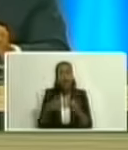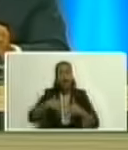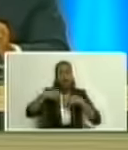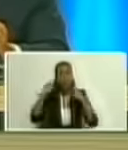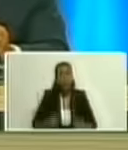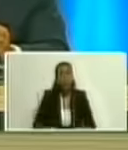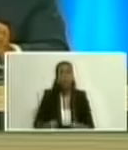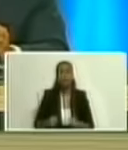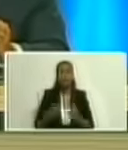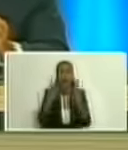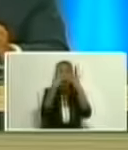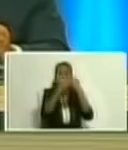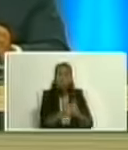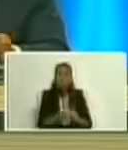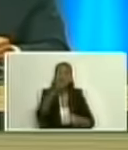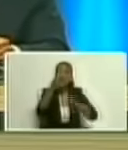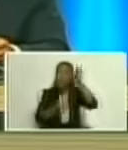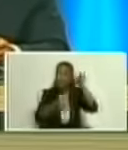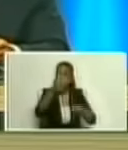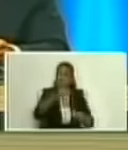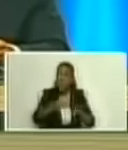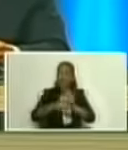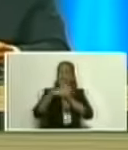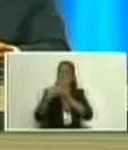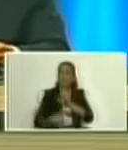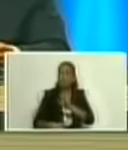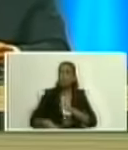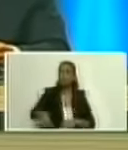la efectiva administración de la justicia